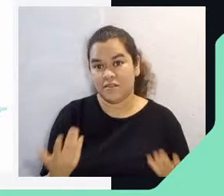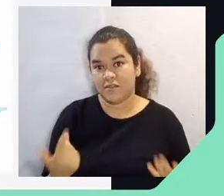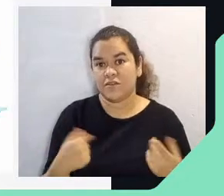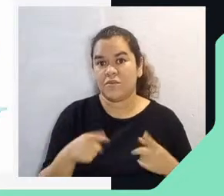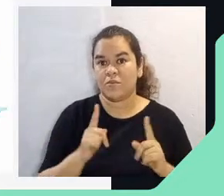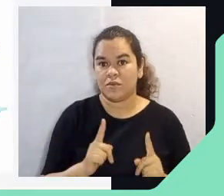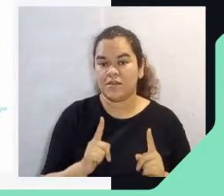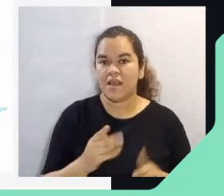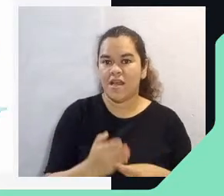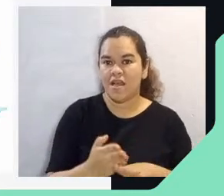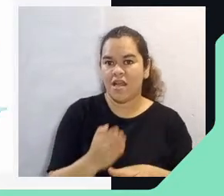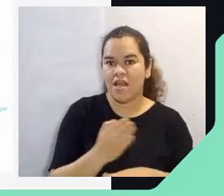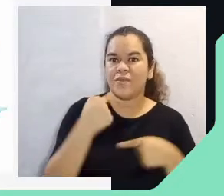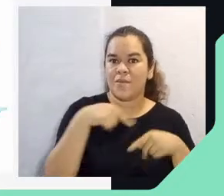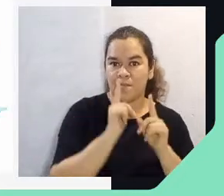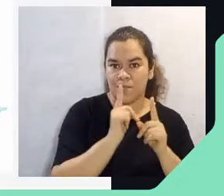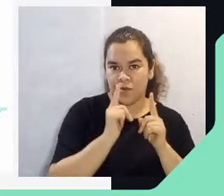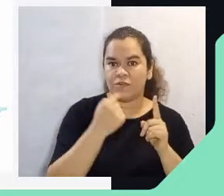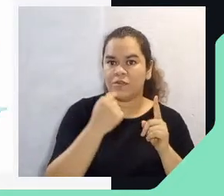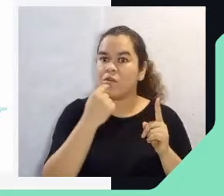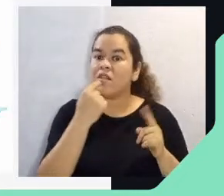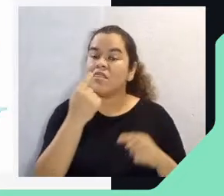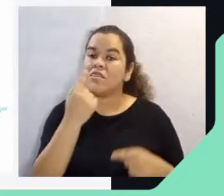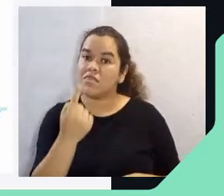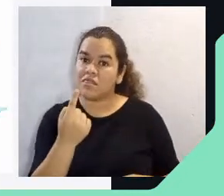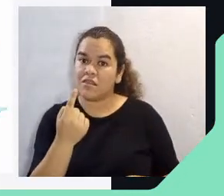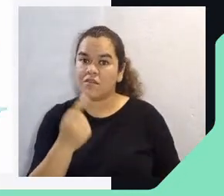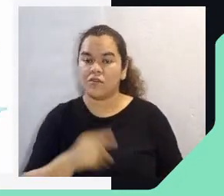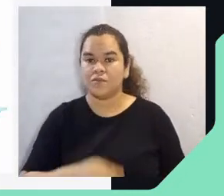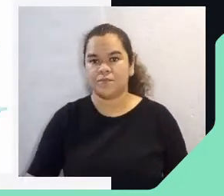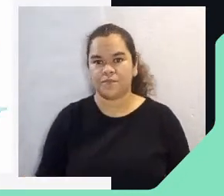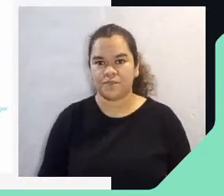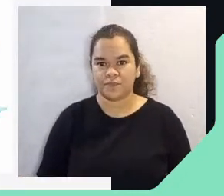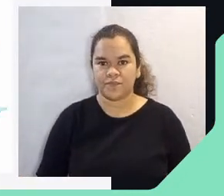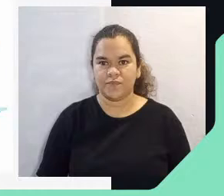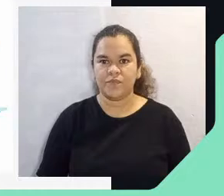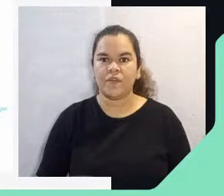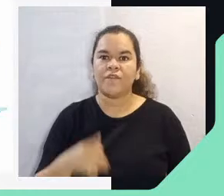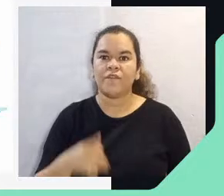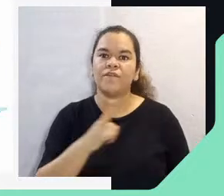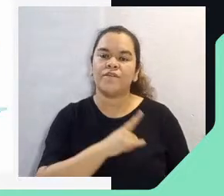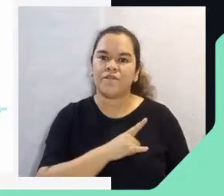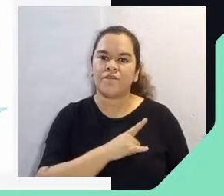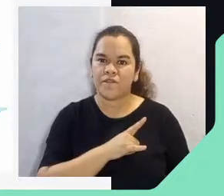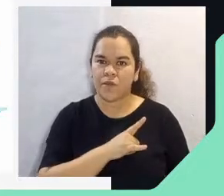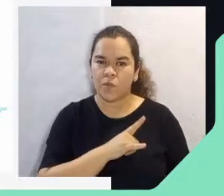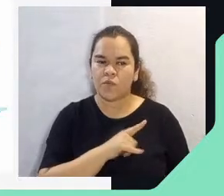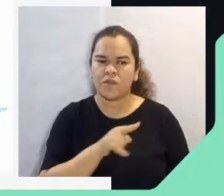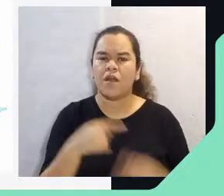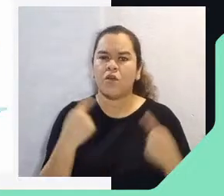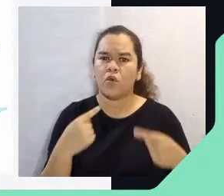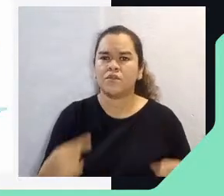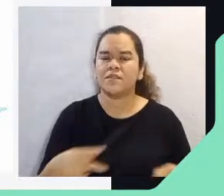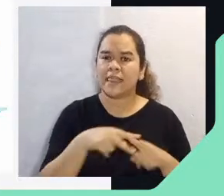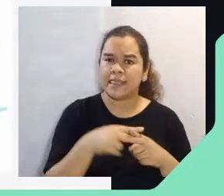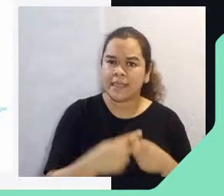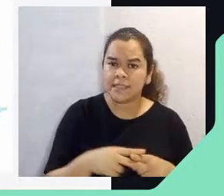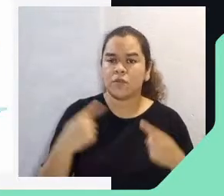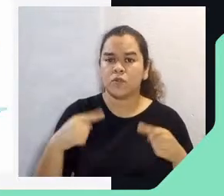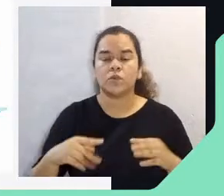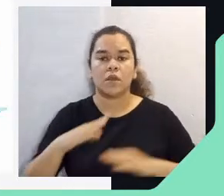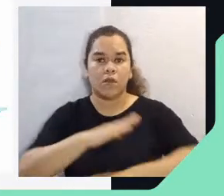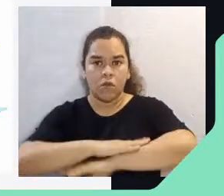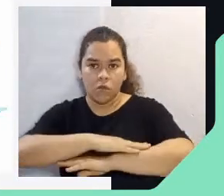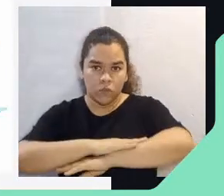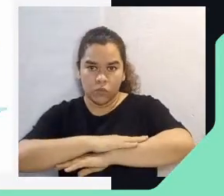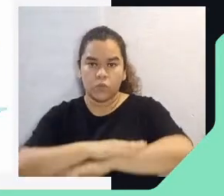decía la profe Natalia, dentro de la facultad vamos a encontrar conocimientos técnicos, aptitudes y sobre